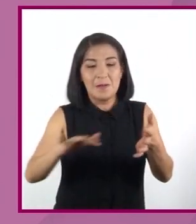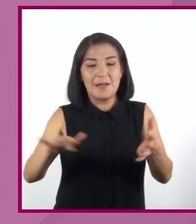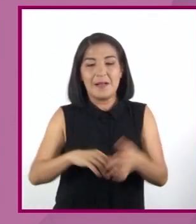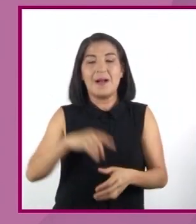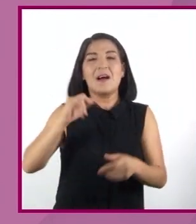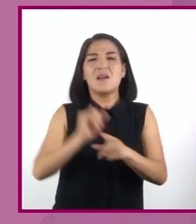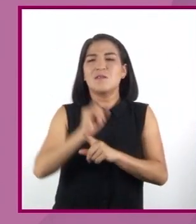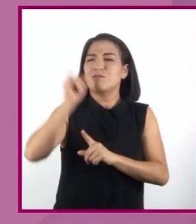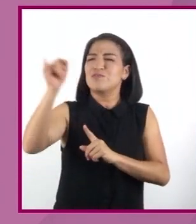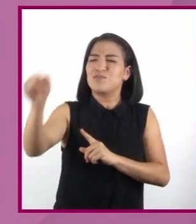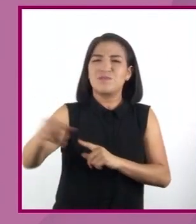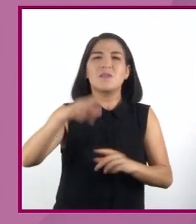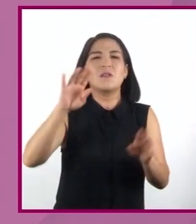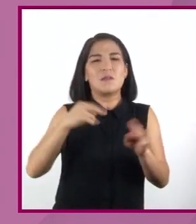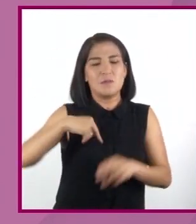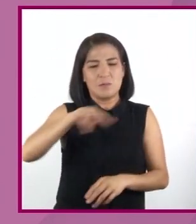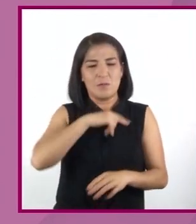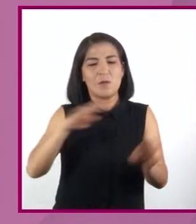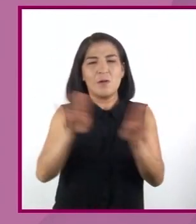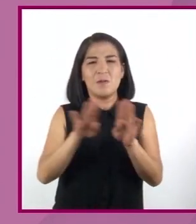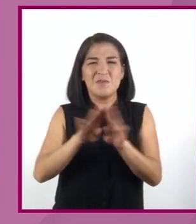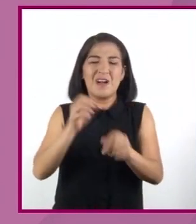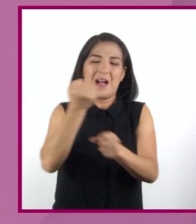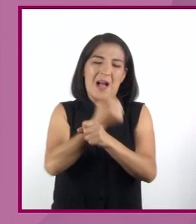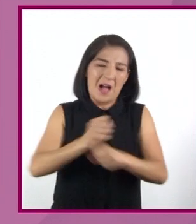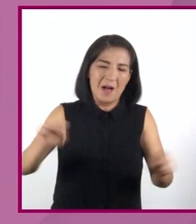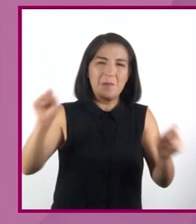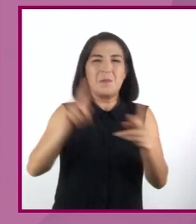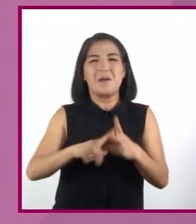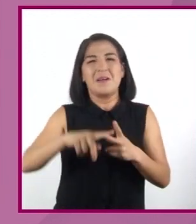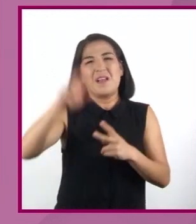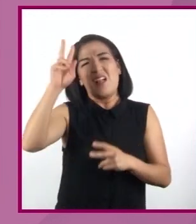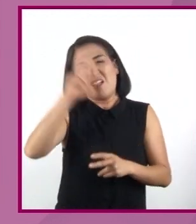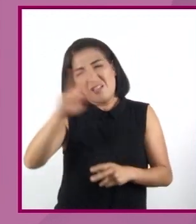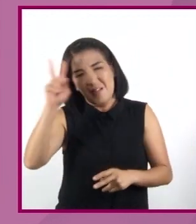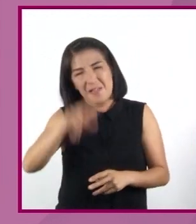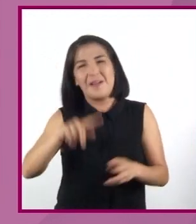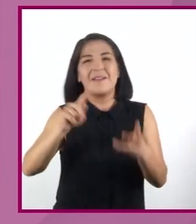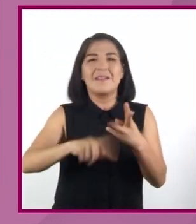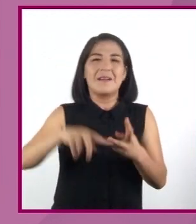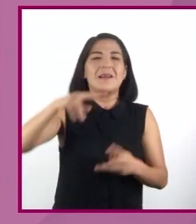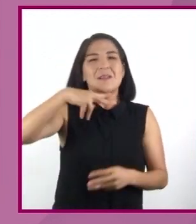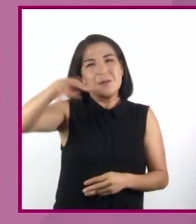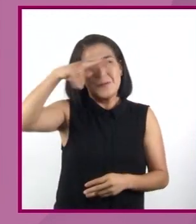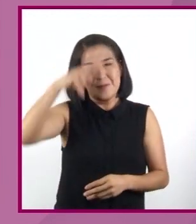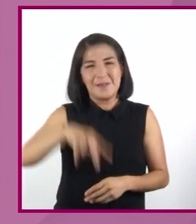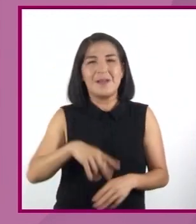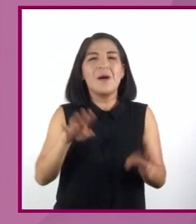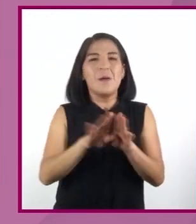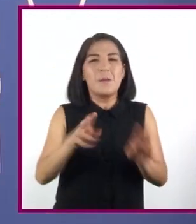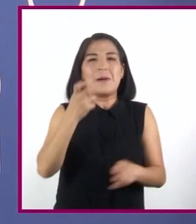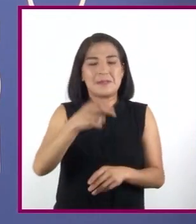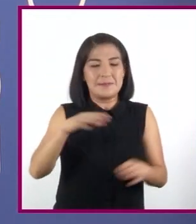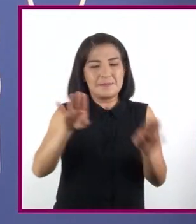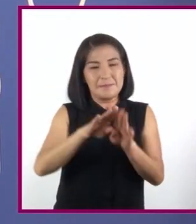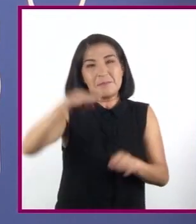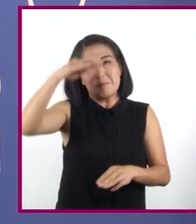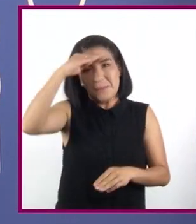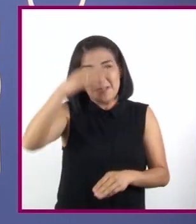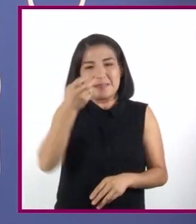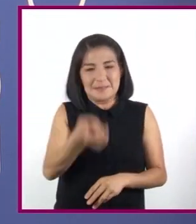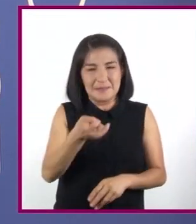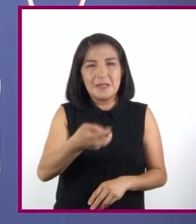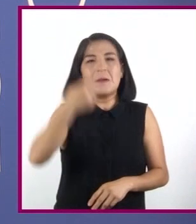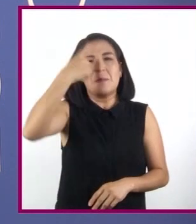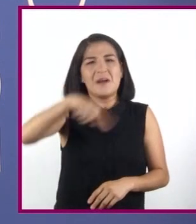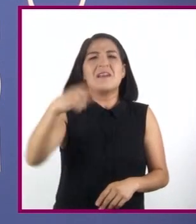nosotros tres grandes males: el aburrimiento, el vicio y la ignorancia. Reflexionen sobre ella, ya que esta sesión